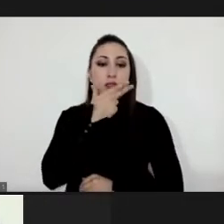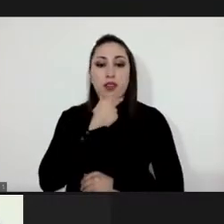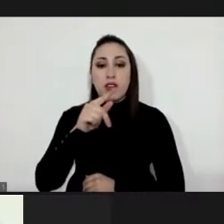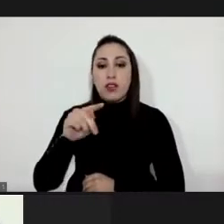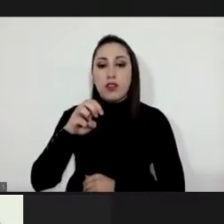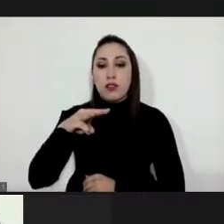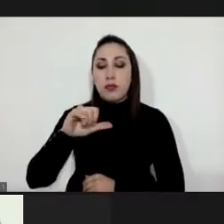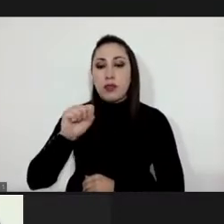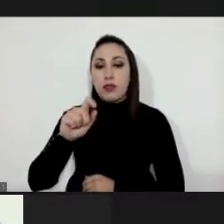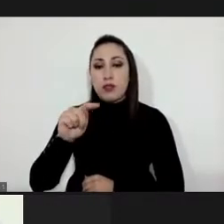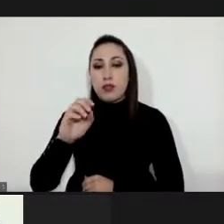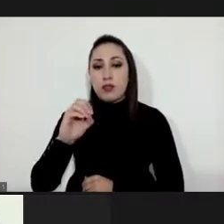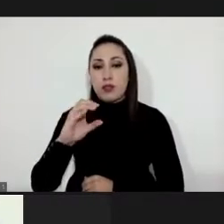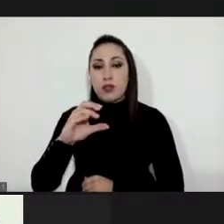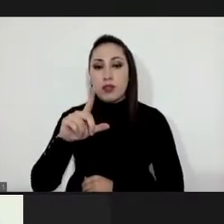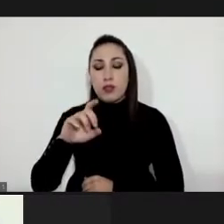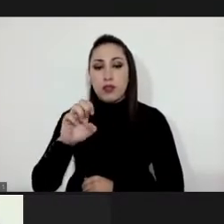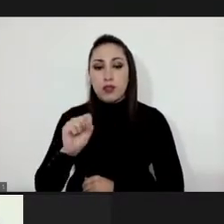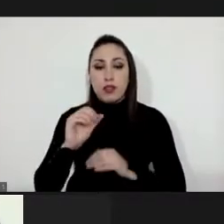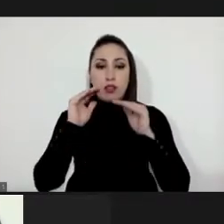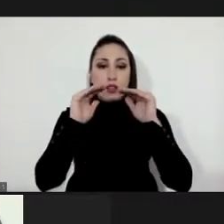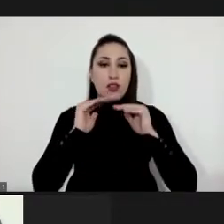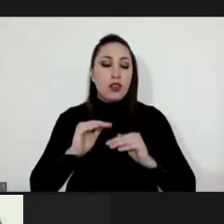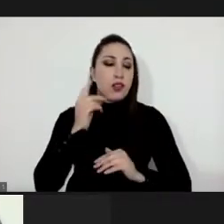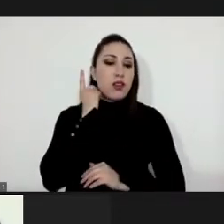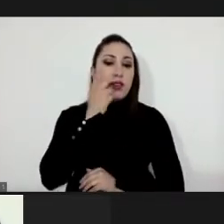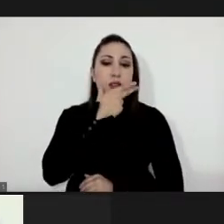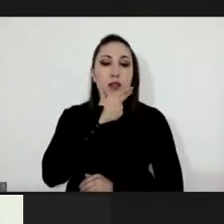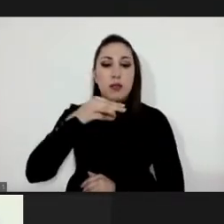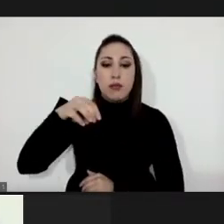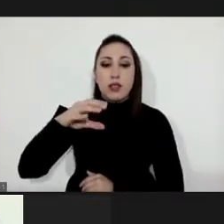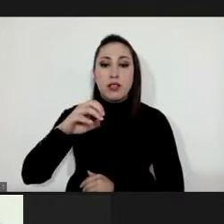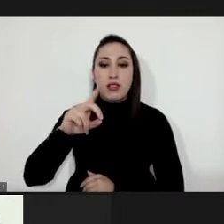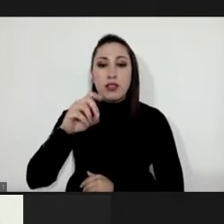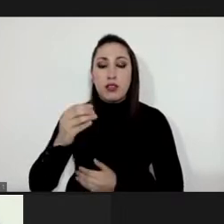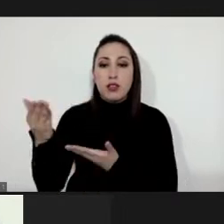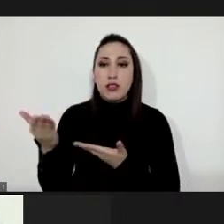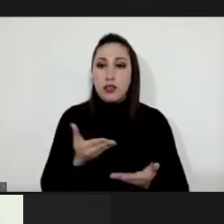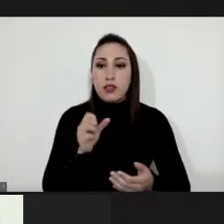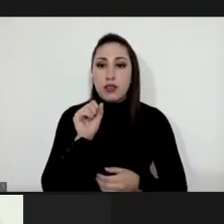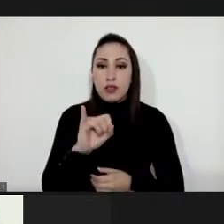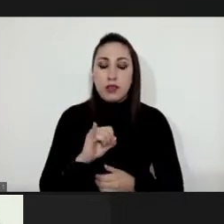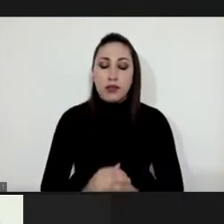Villanueva Ramos. Miguel Ángel Macedo Escartín. Presente.